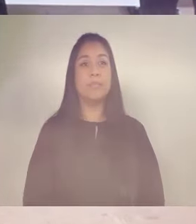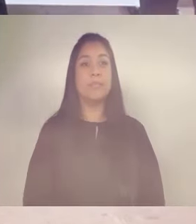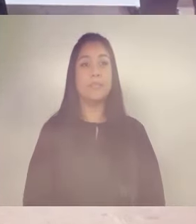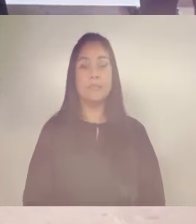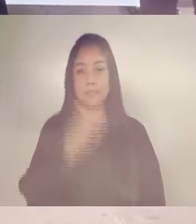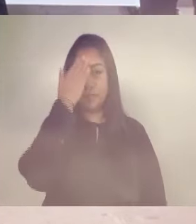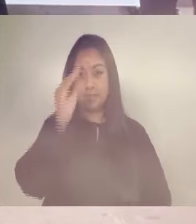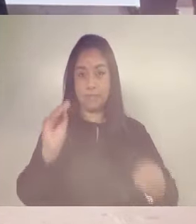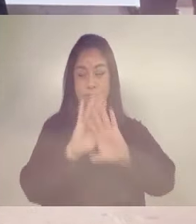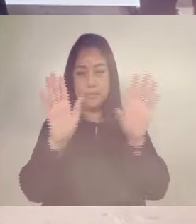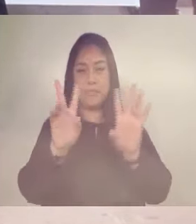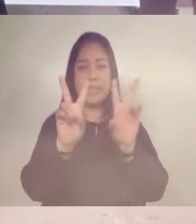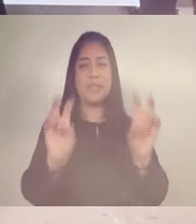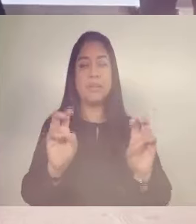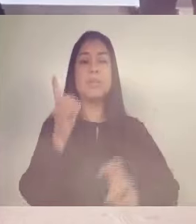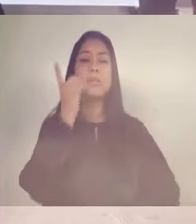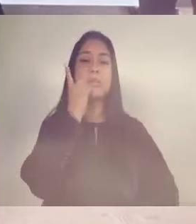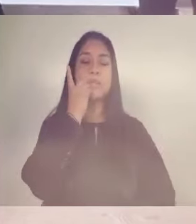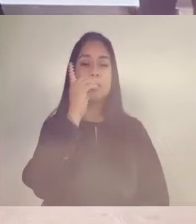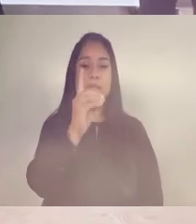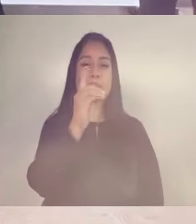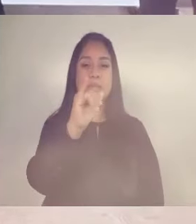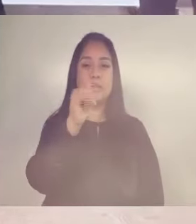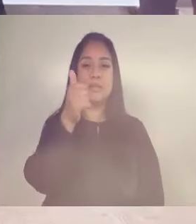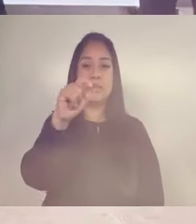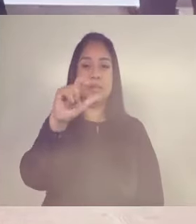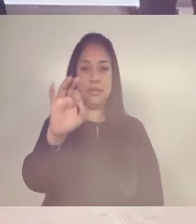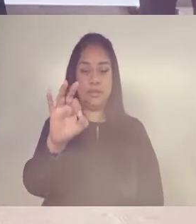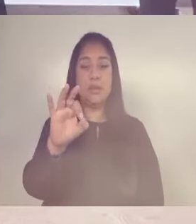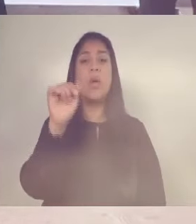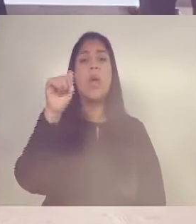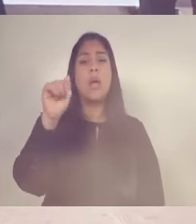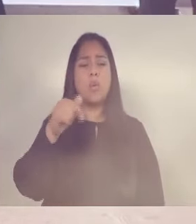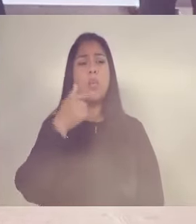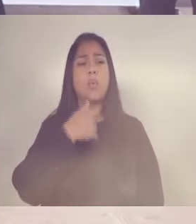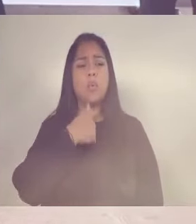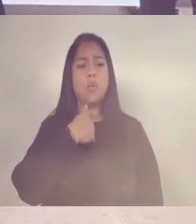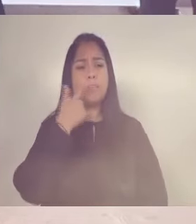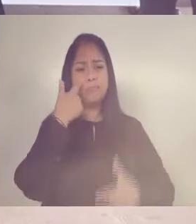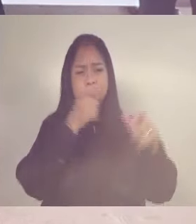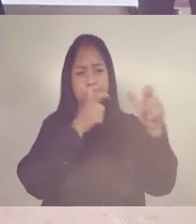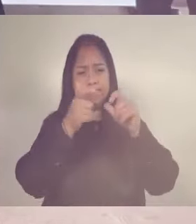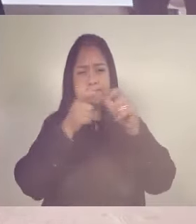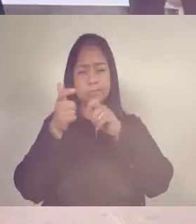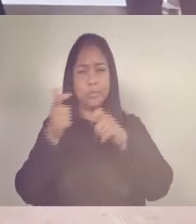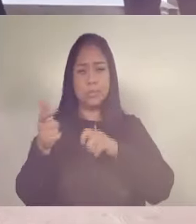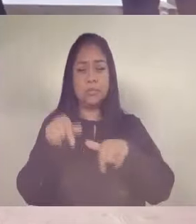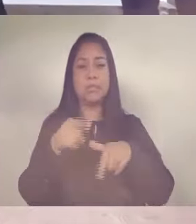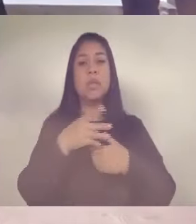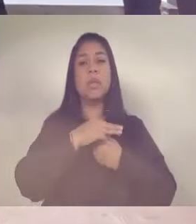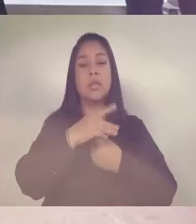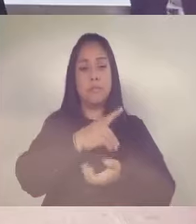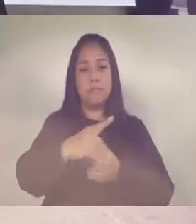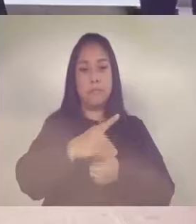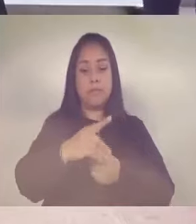Buenos días. En el caso de la Dirección de Atención y Asistencia al Consumidor, ha mantenido los monitoreos tanto en el Departamento de Guatemala como